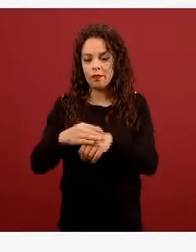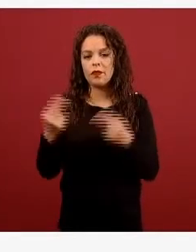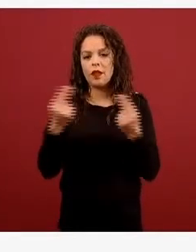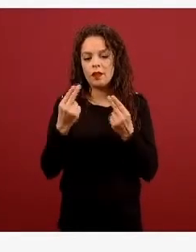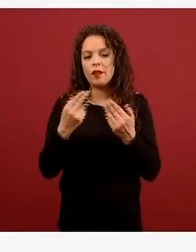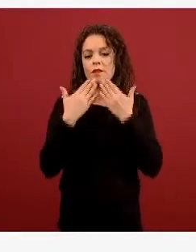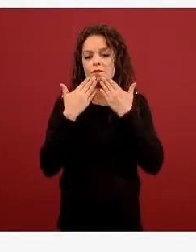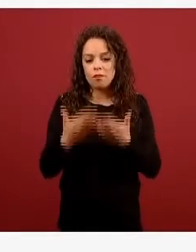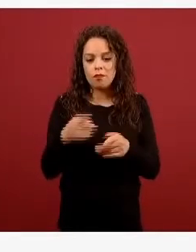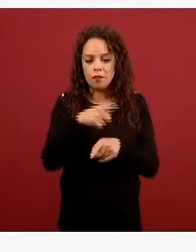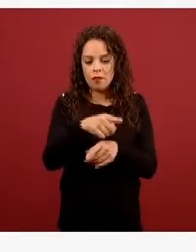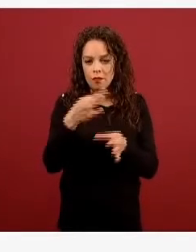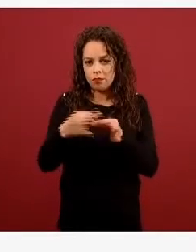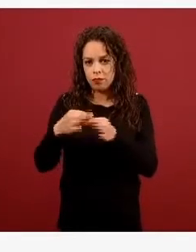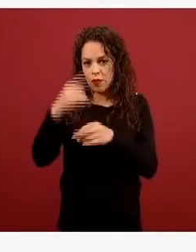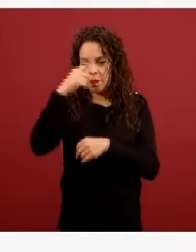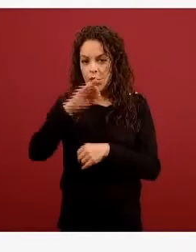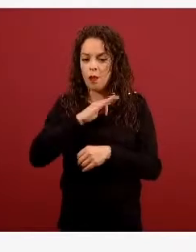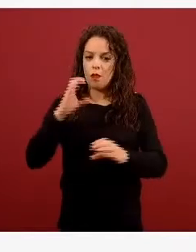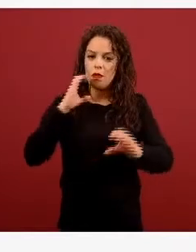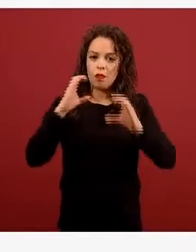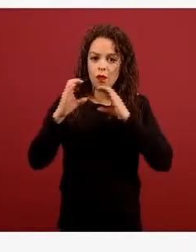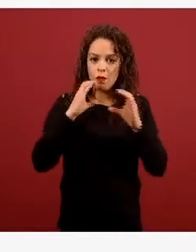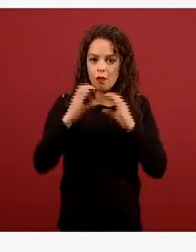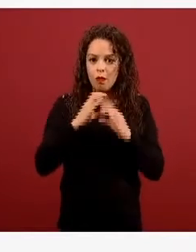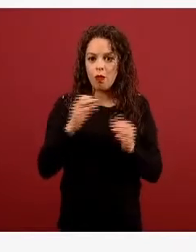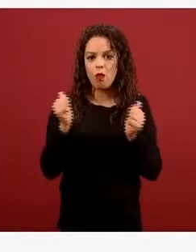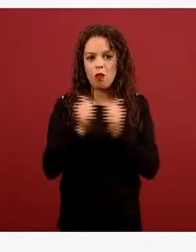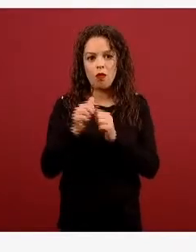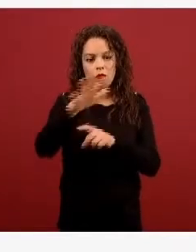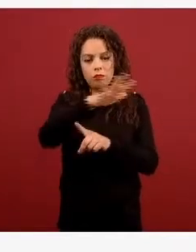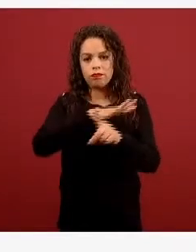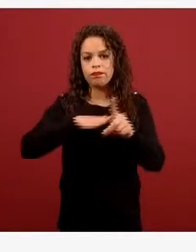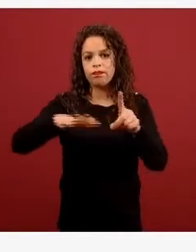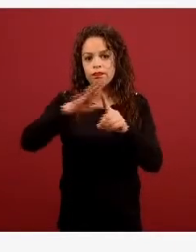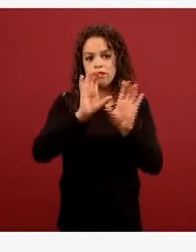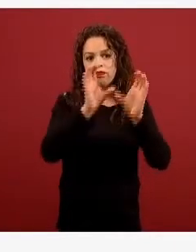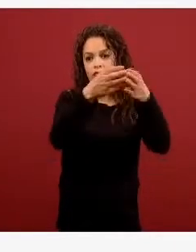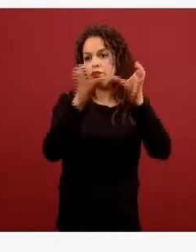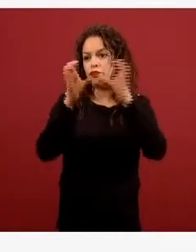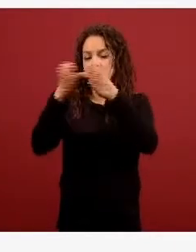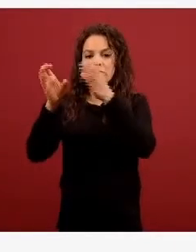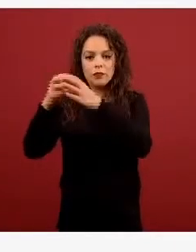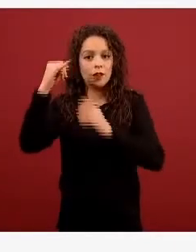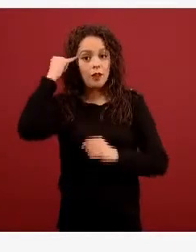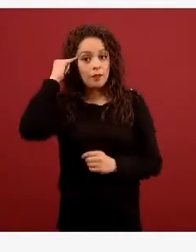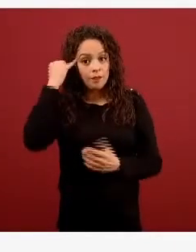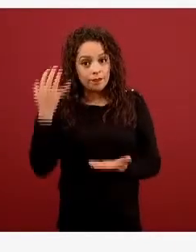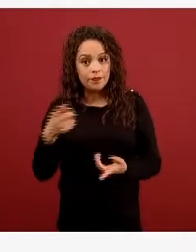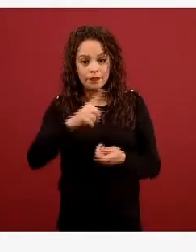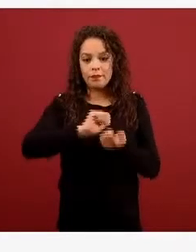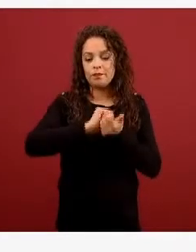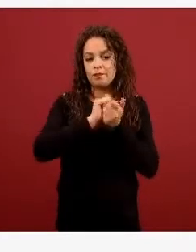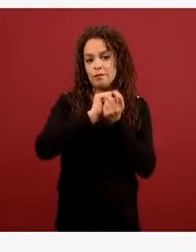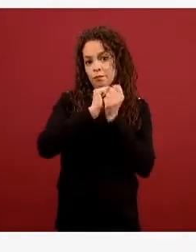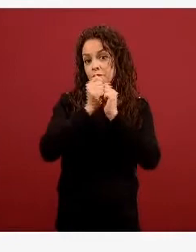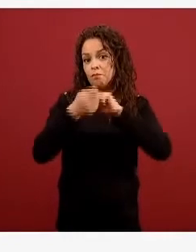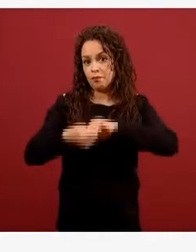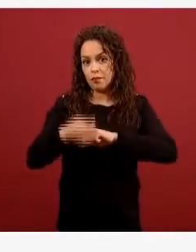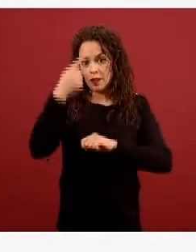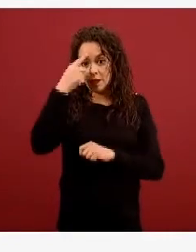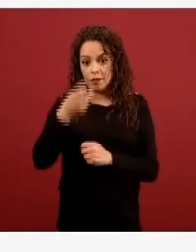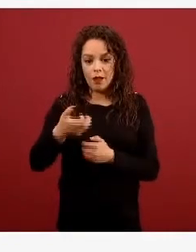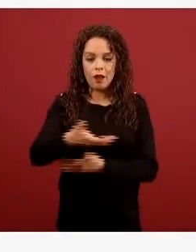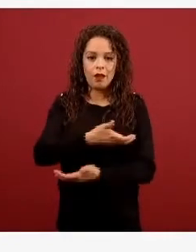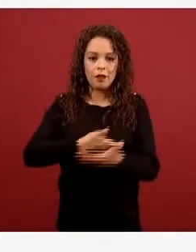de comunicarnos con poblaciones indígenas, se han traducido y se han compartido a través del